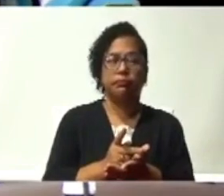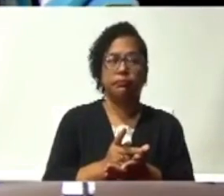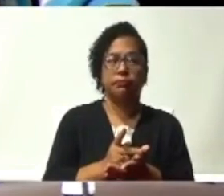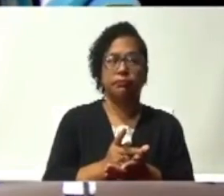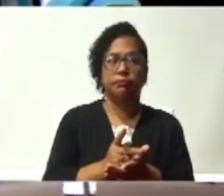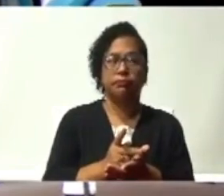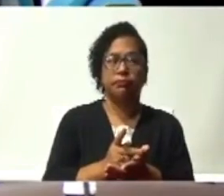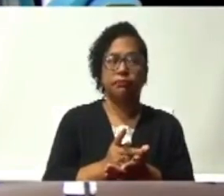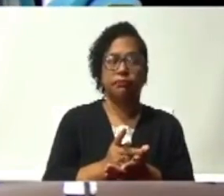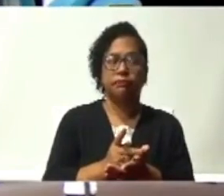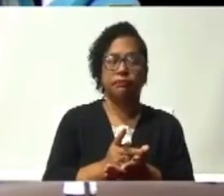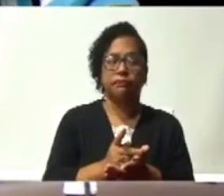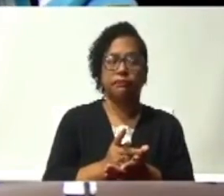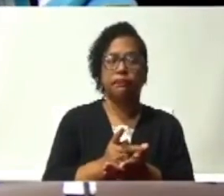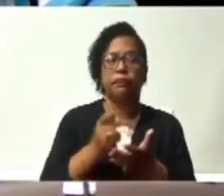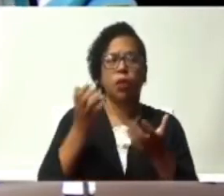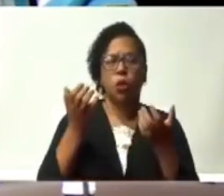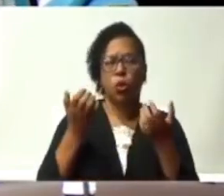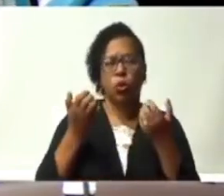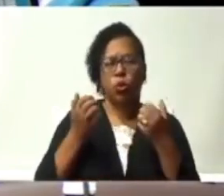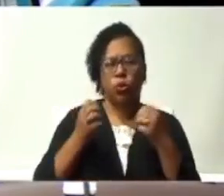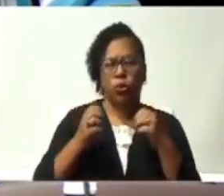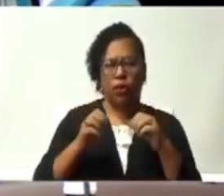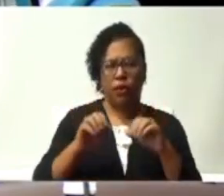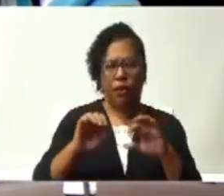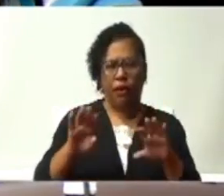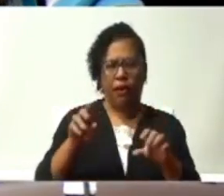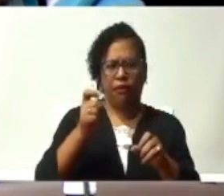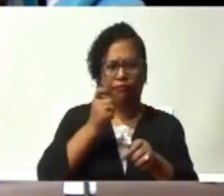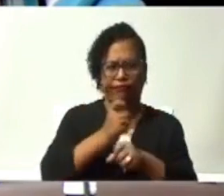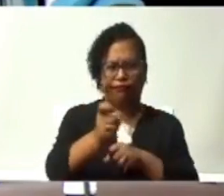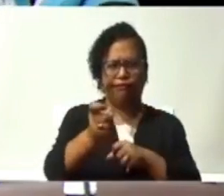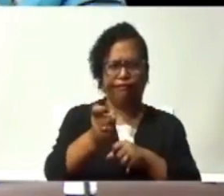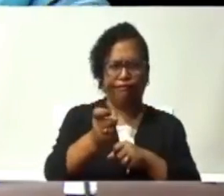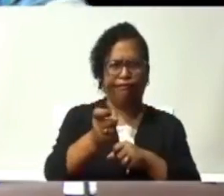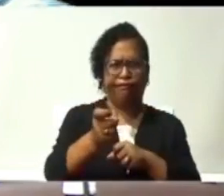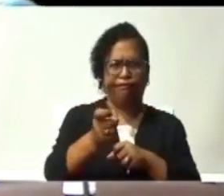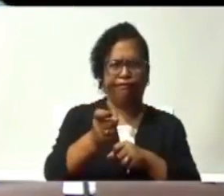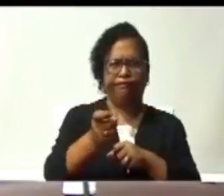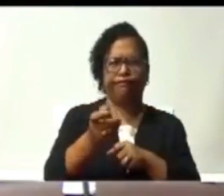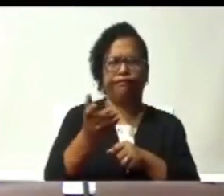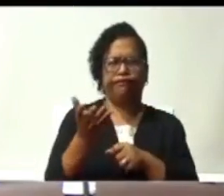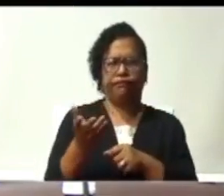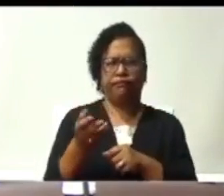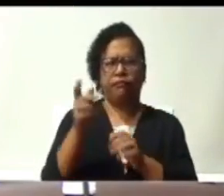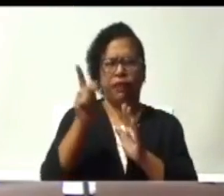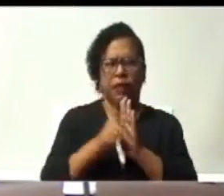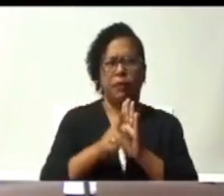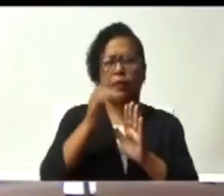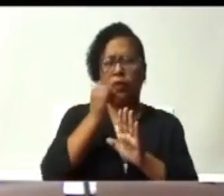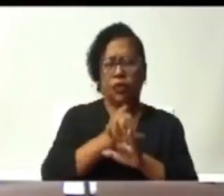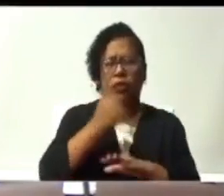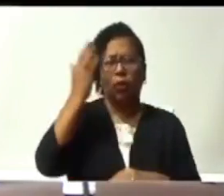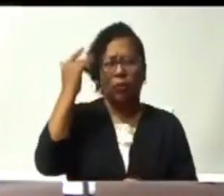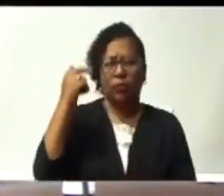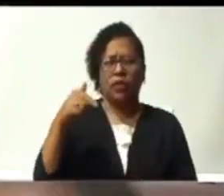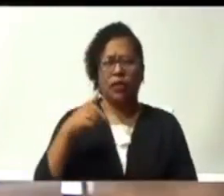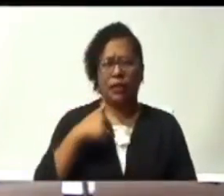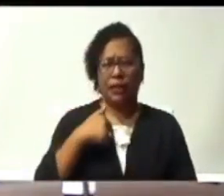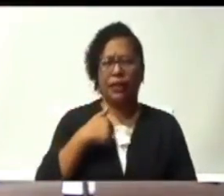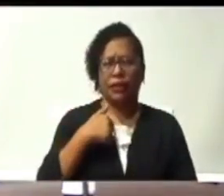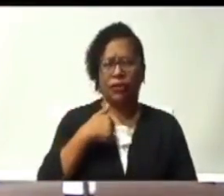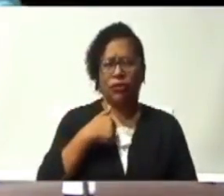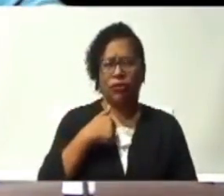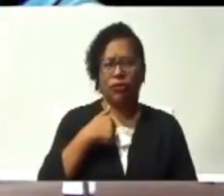dañar la aprobación de este proyecto con la inconformidad que tengo del turno que tomó